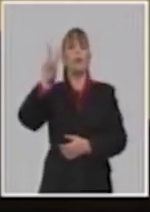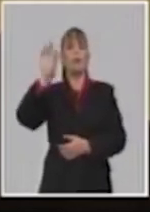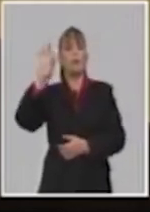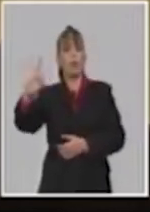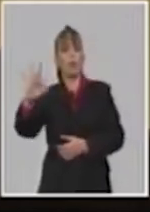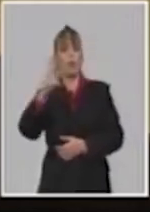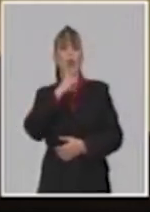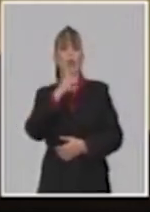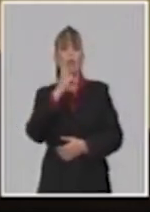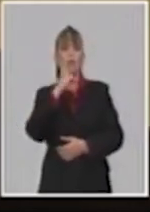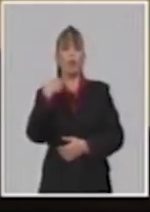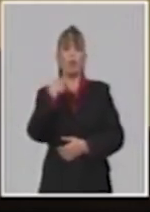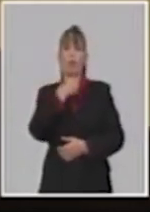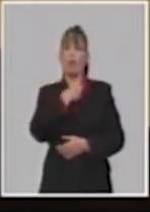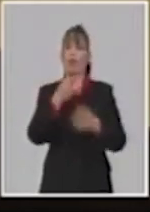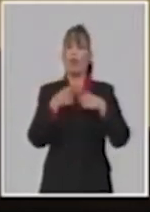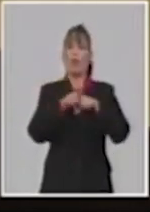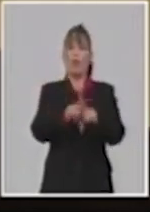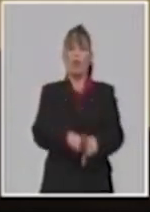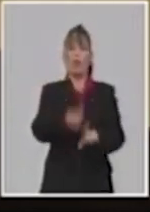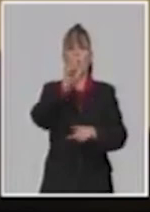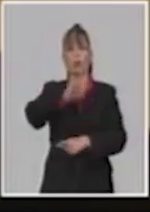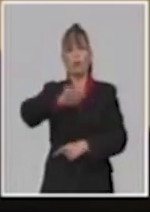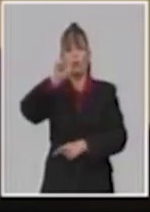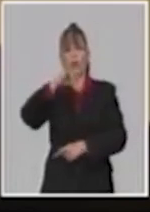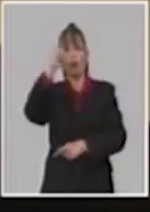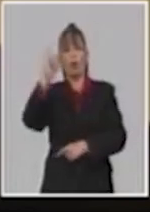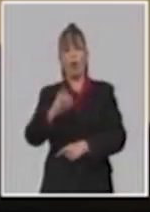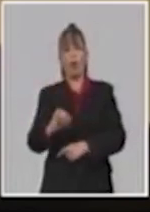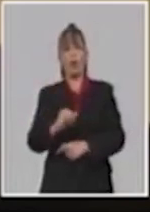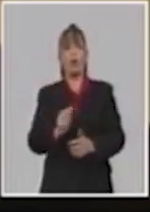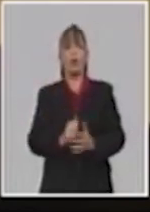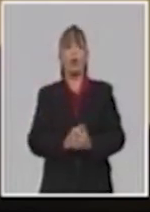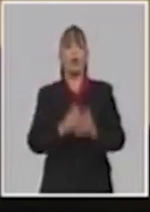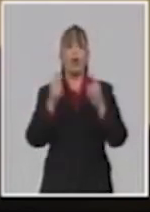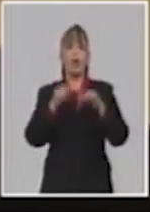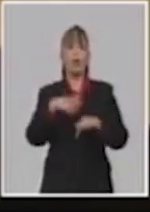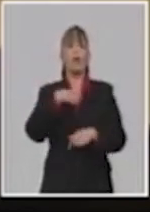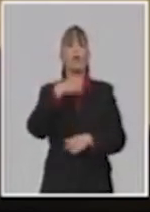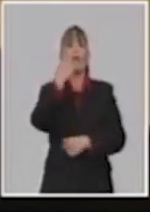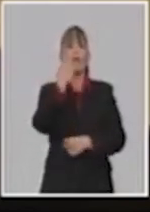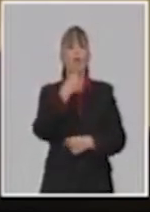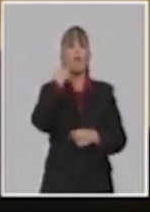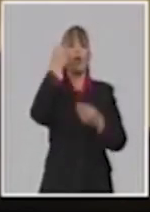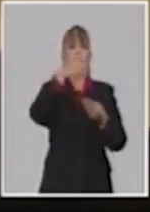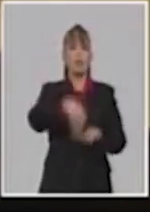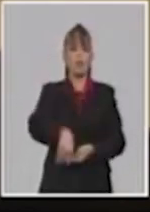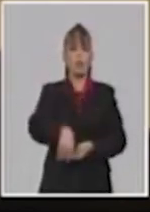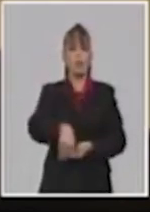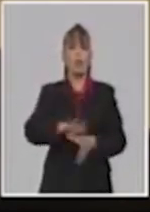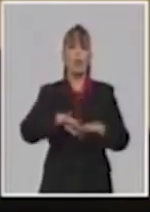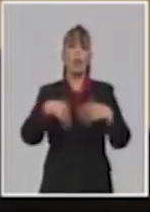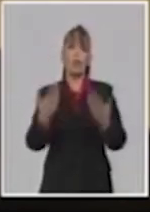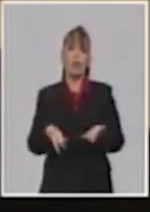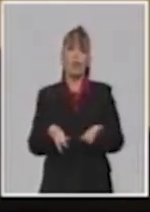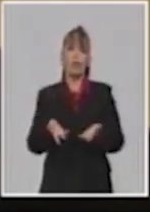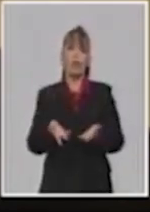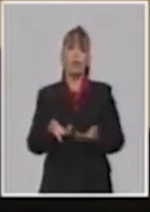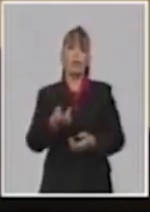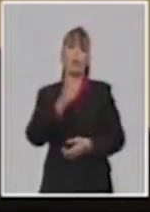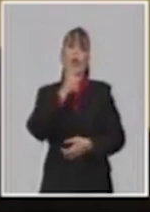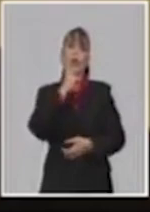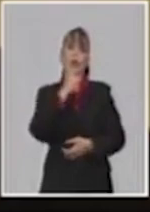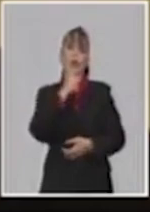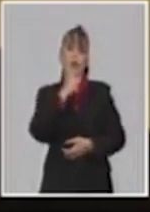los servicios conjuntos con los médicos italianos, donde tenemos un fallecido de los casos que se han visto en